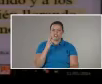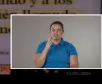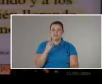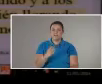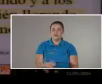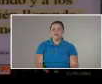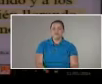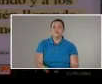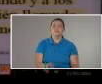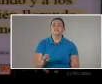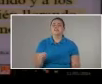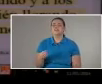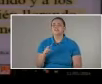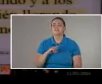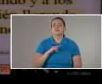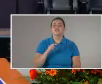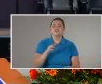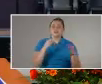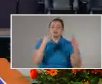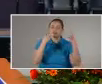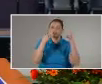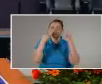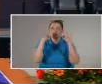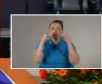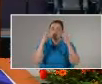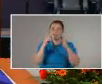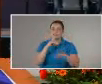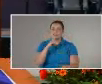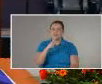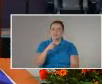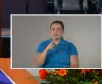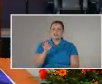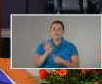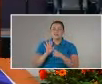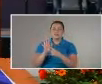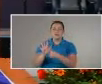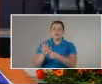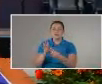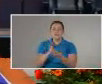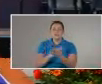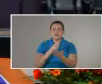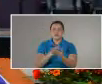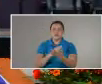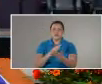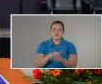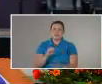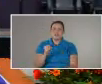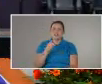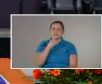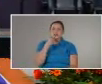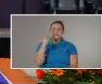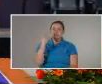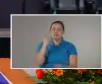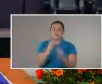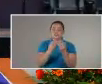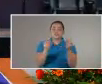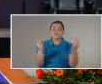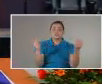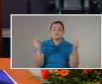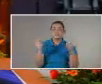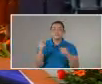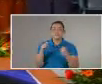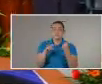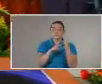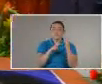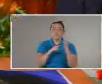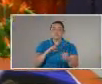¿Qué estoy tratando de decirle con esto? ¿Qué estoy tratando de mostrarle, hermano, con la Escritura? Que Dios va a resolver las situaciones que estemos